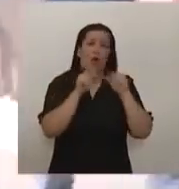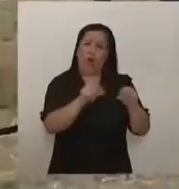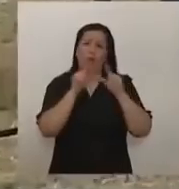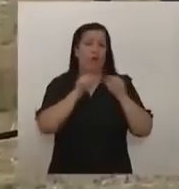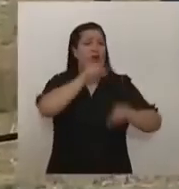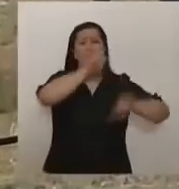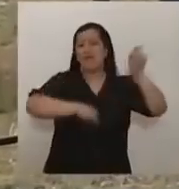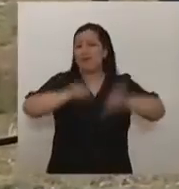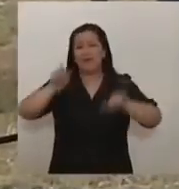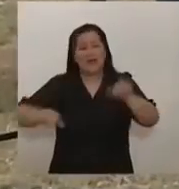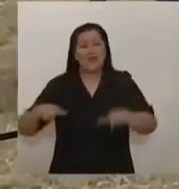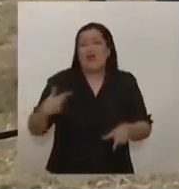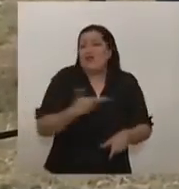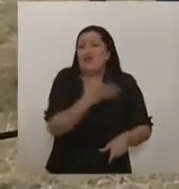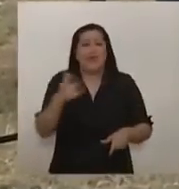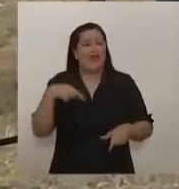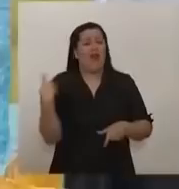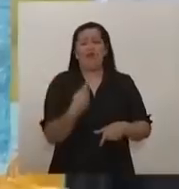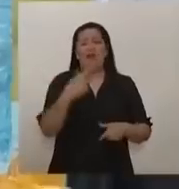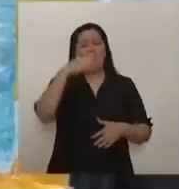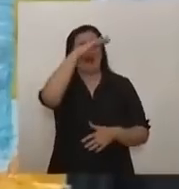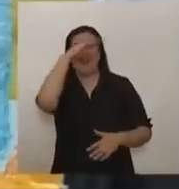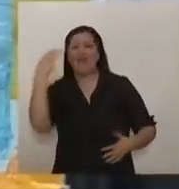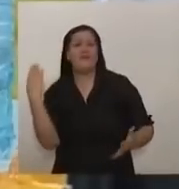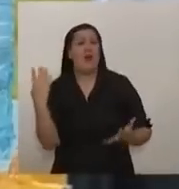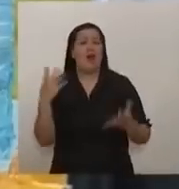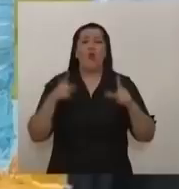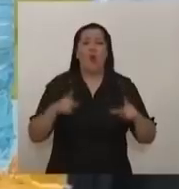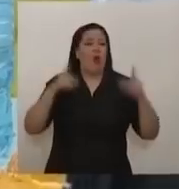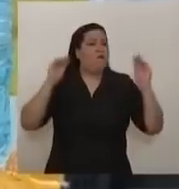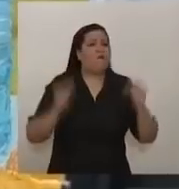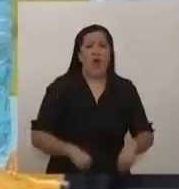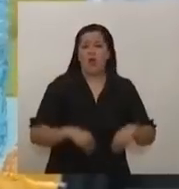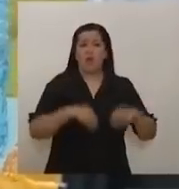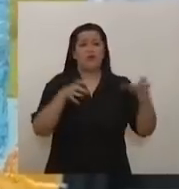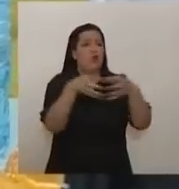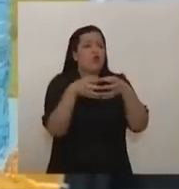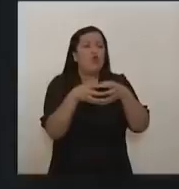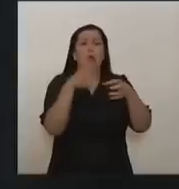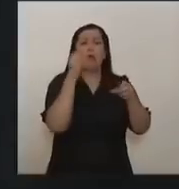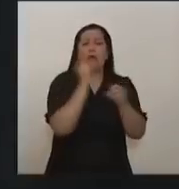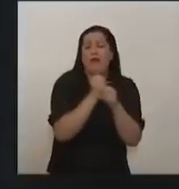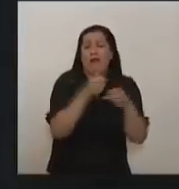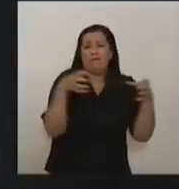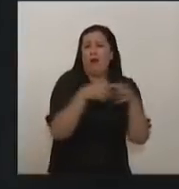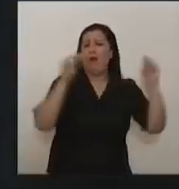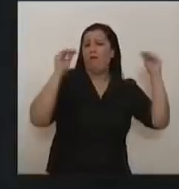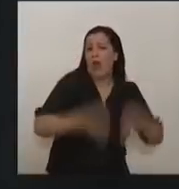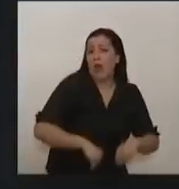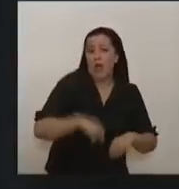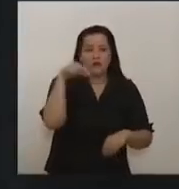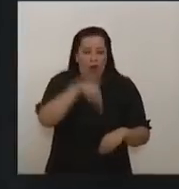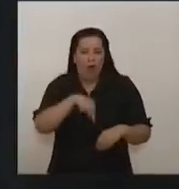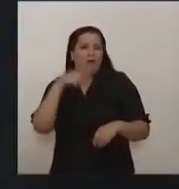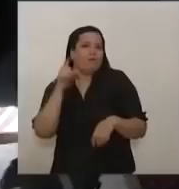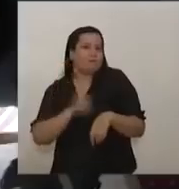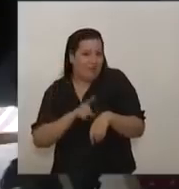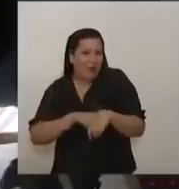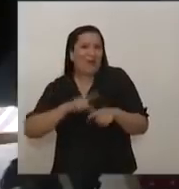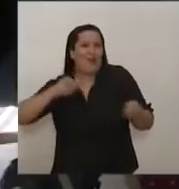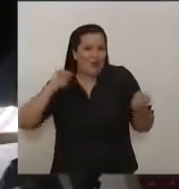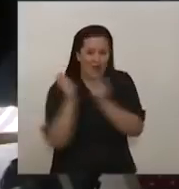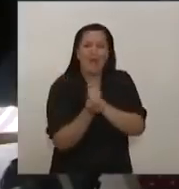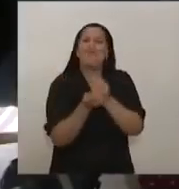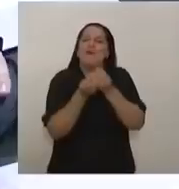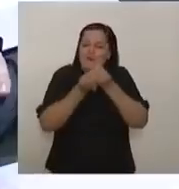sociedad. Estábamos cansados, hastiados de nuestro fracaso colectivo. Y ese cambio comenzó. Yo